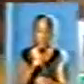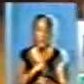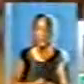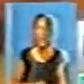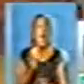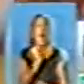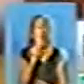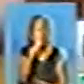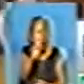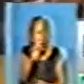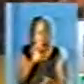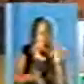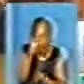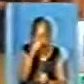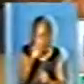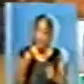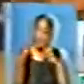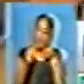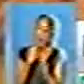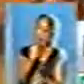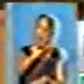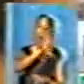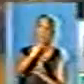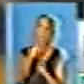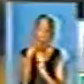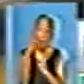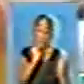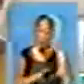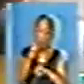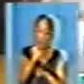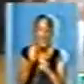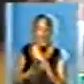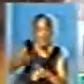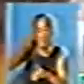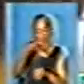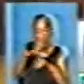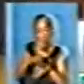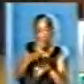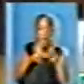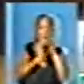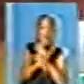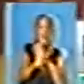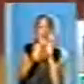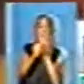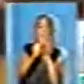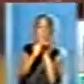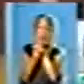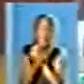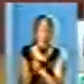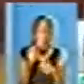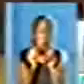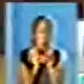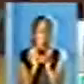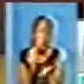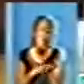a donde vayamos iremos a buscar un poco replicando las palabras desde aquí en el momento de las primeras manifestaciones contrarias a la reforma hablaban por